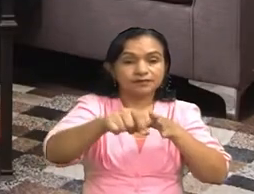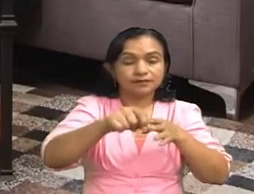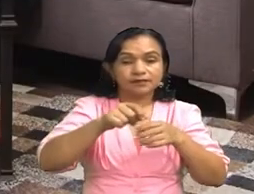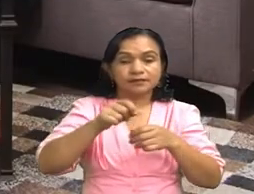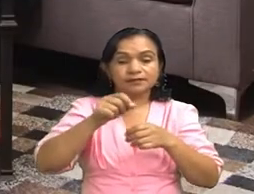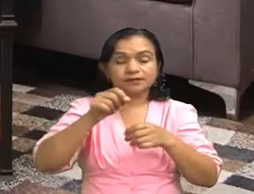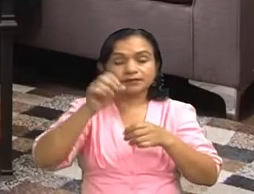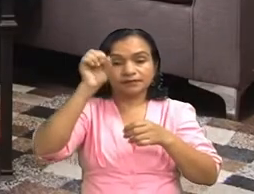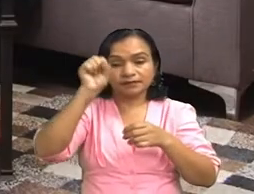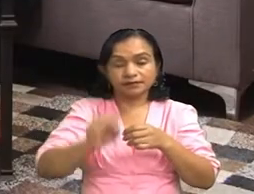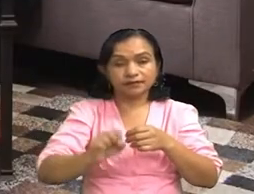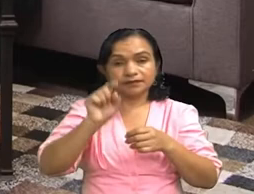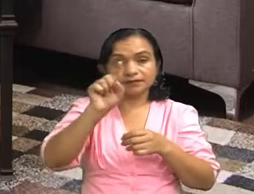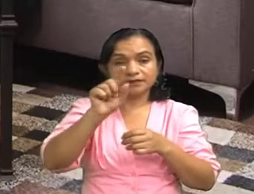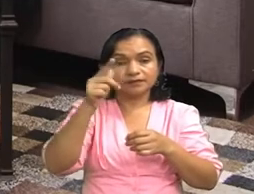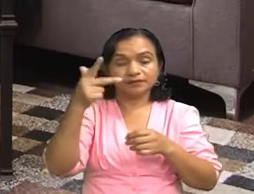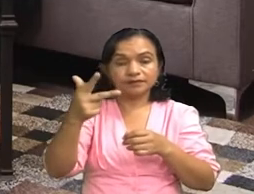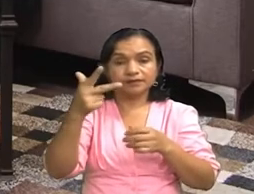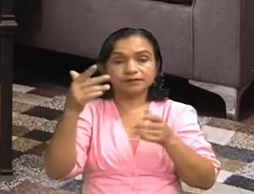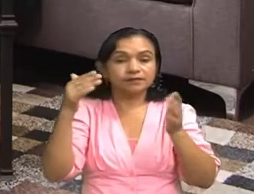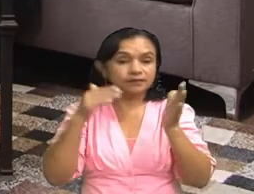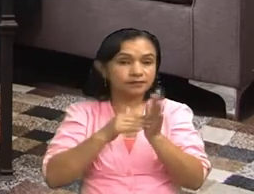Atlántico Sur,